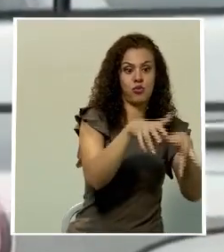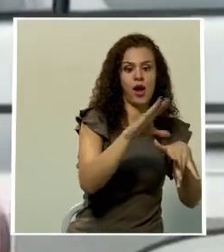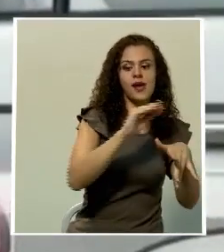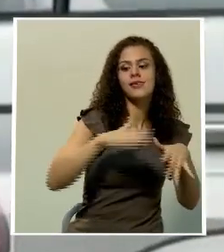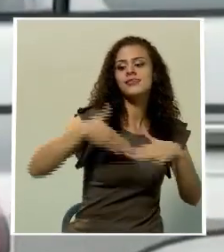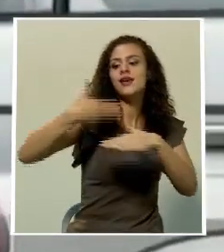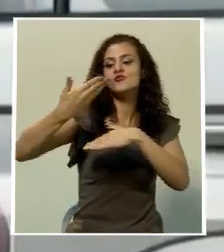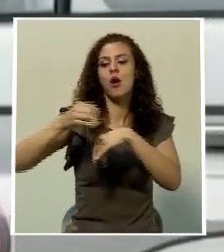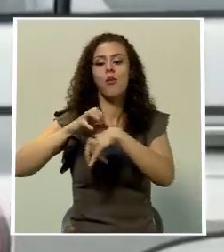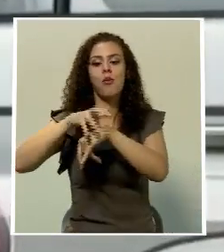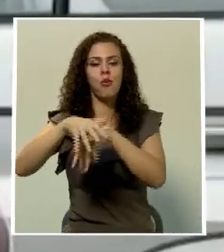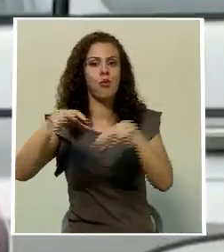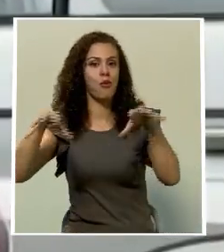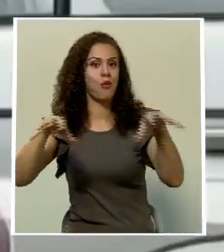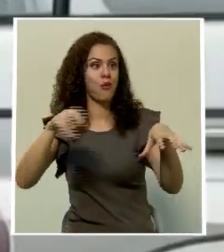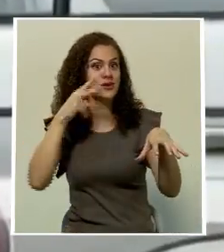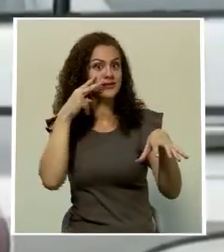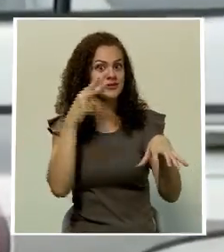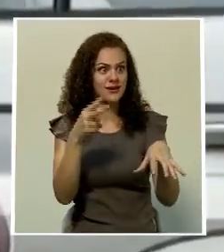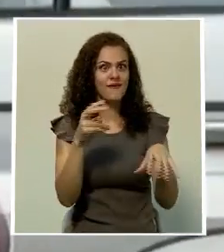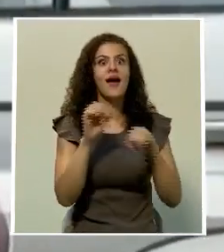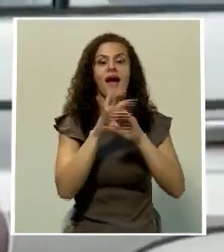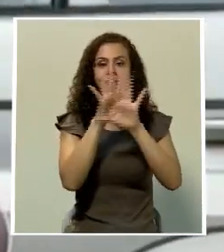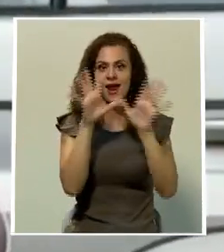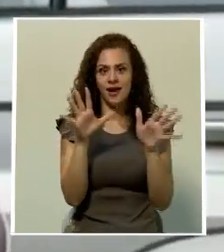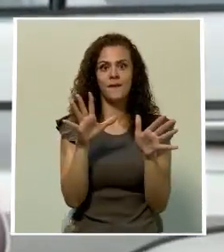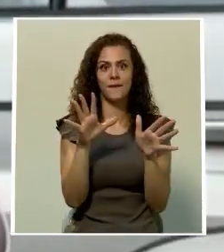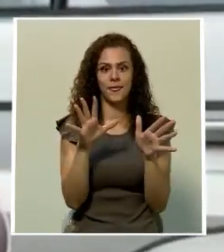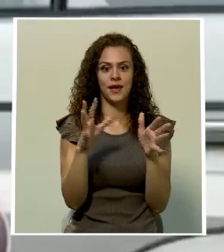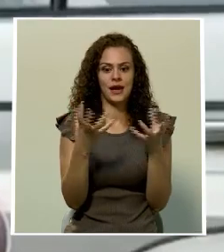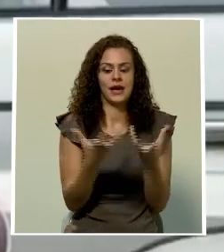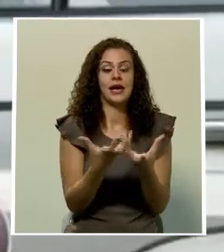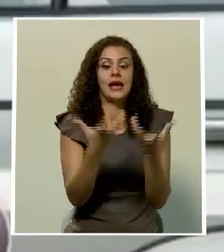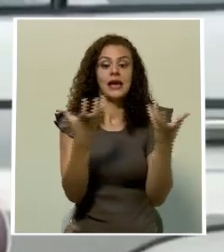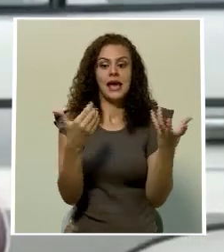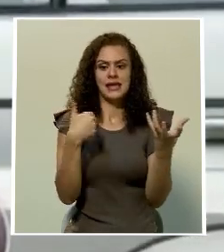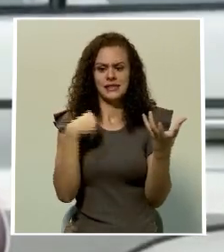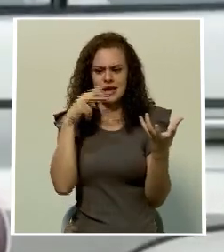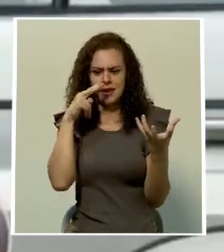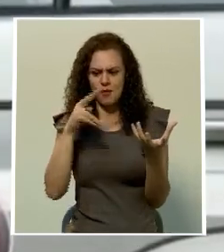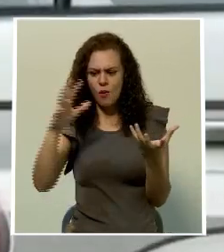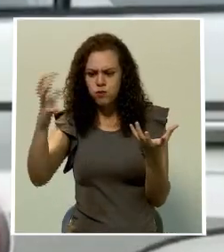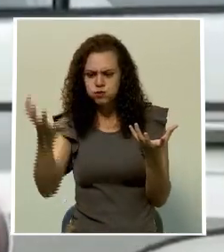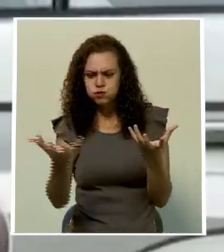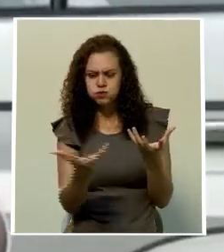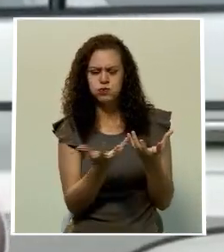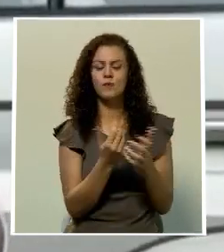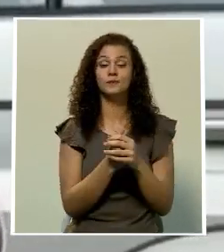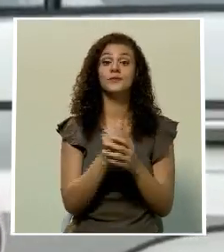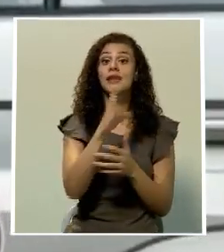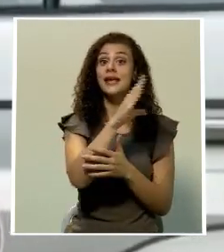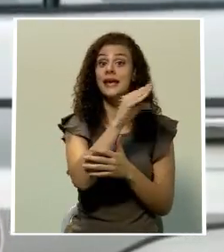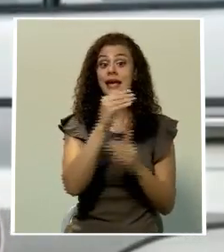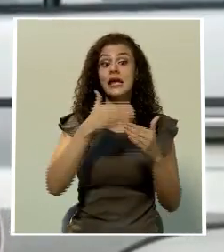y después del colapso. Y se ve claramente que se separó donde había la grieta previa. Y luego